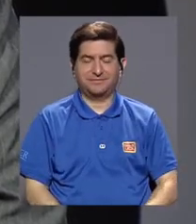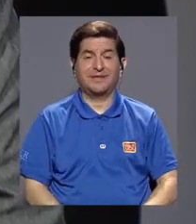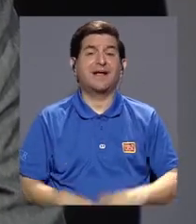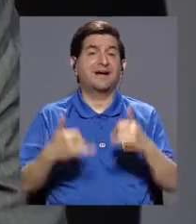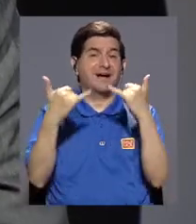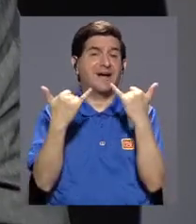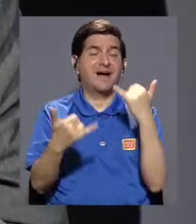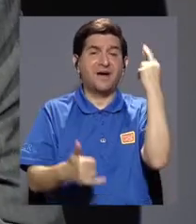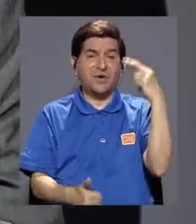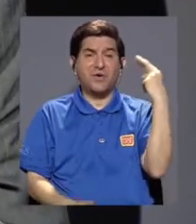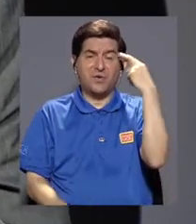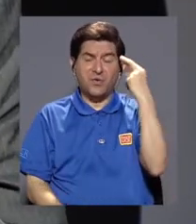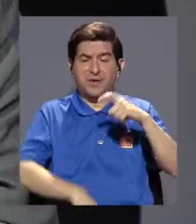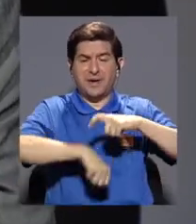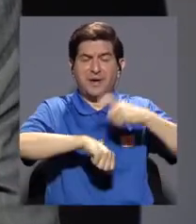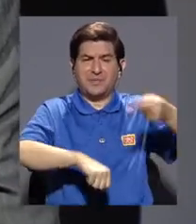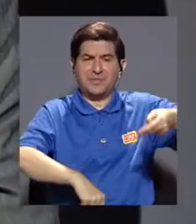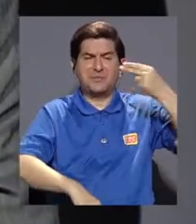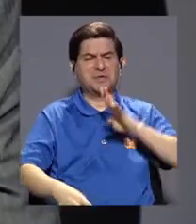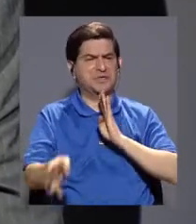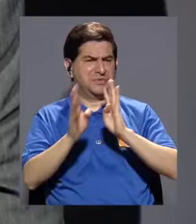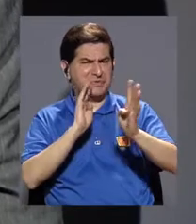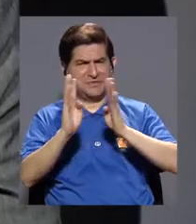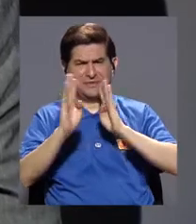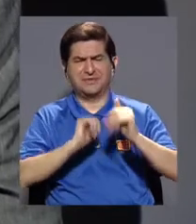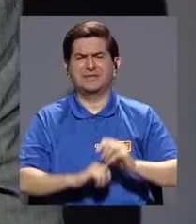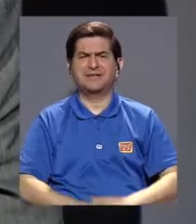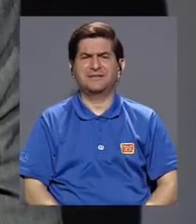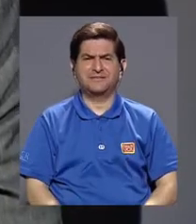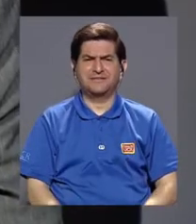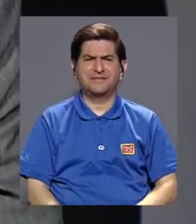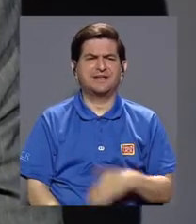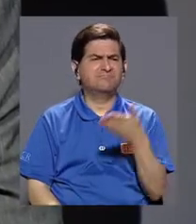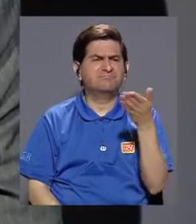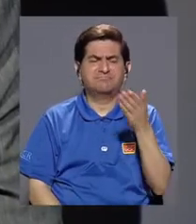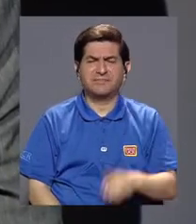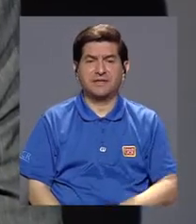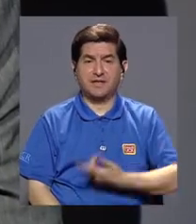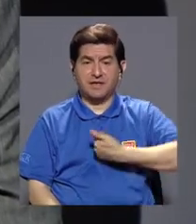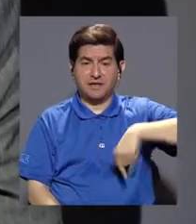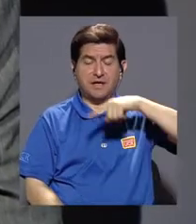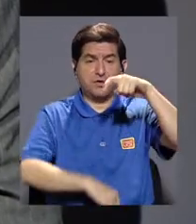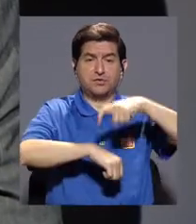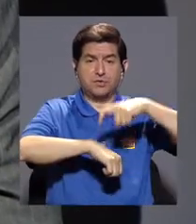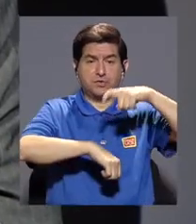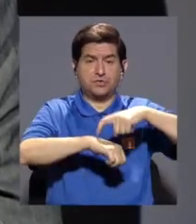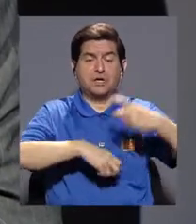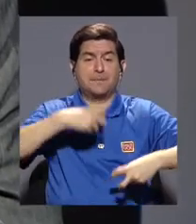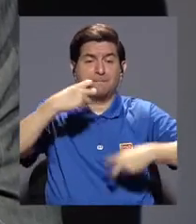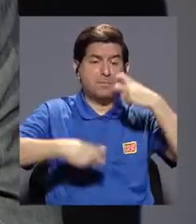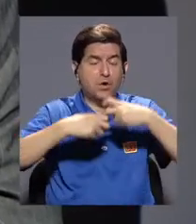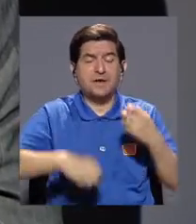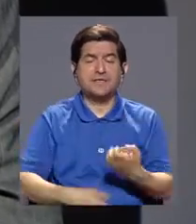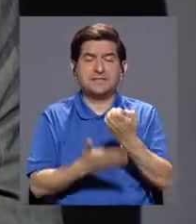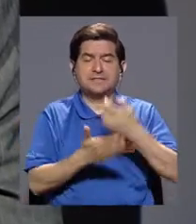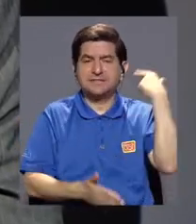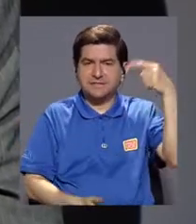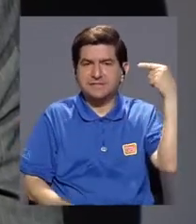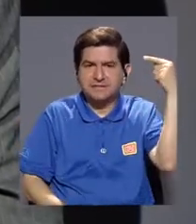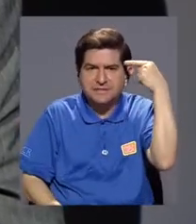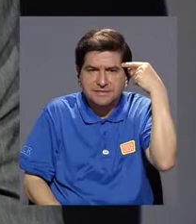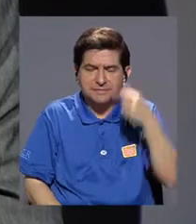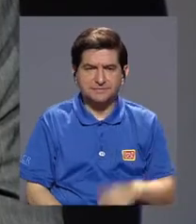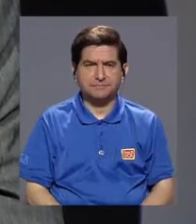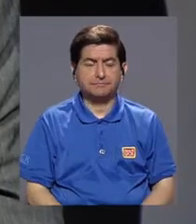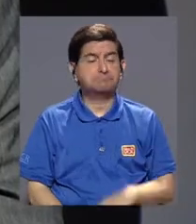Ahora, por razones de coyuntura, se habla mucho de que estamos en un periodo de crisis fiscal,